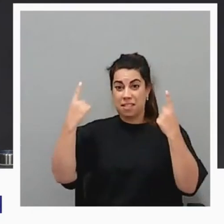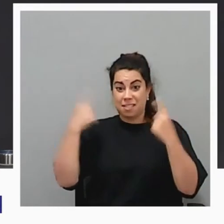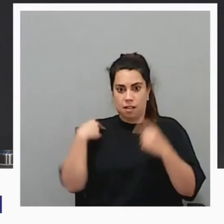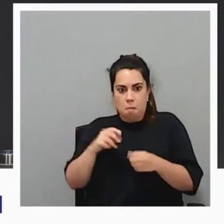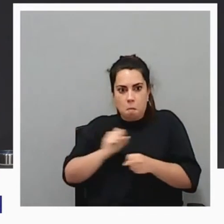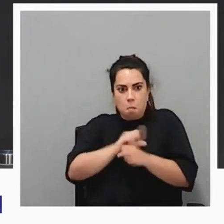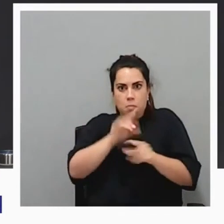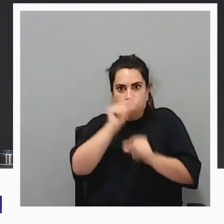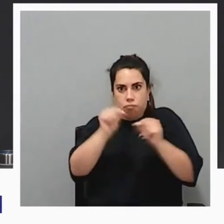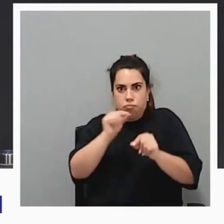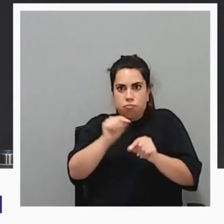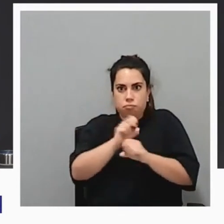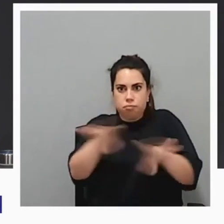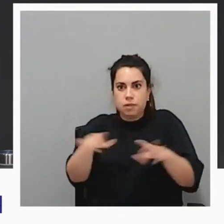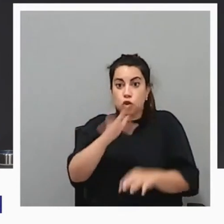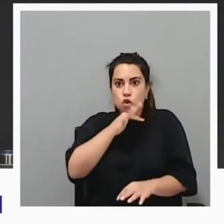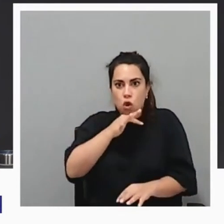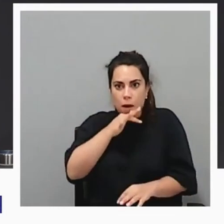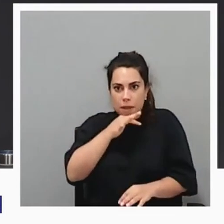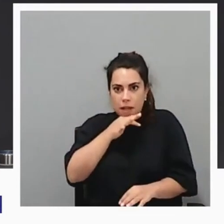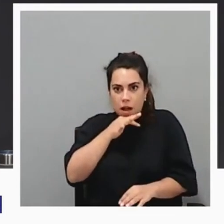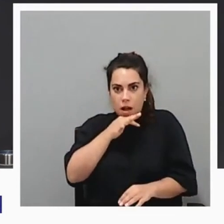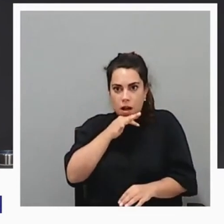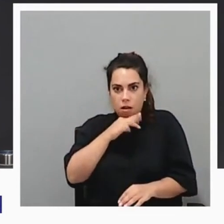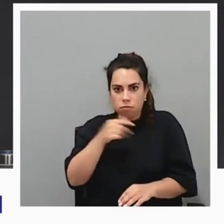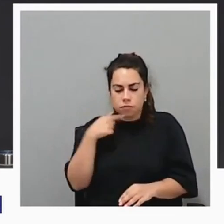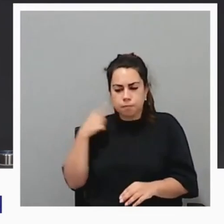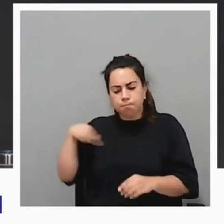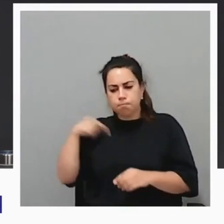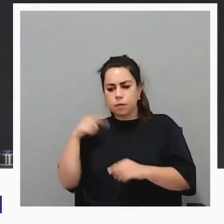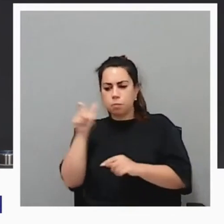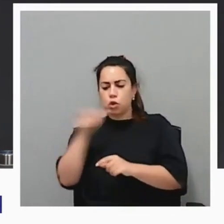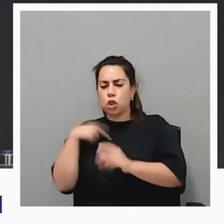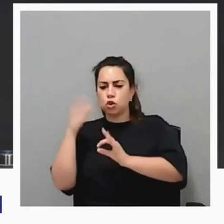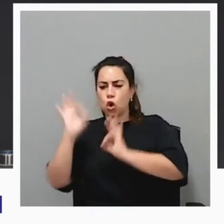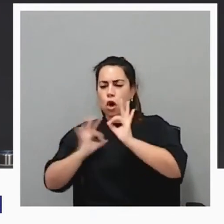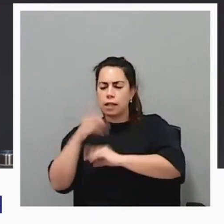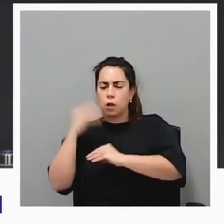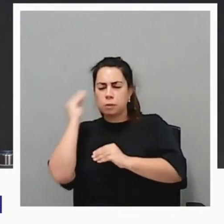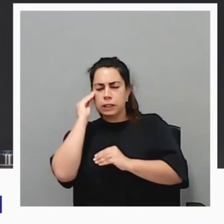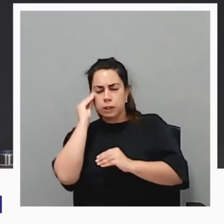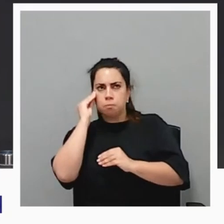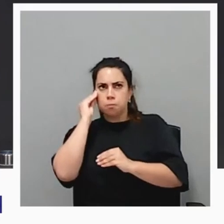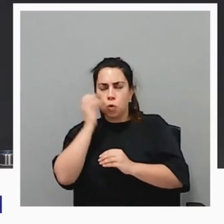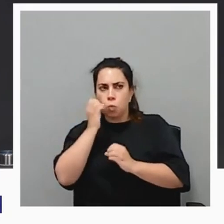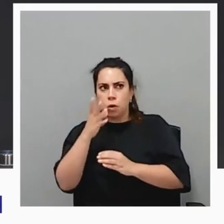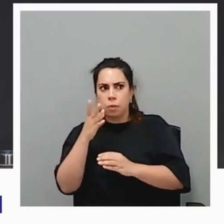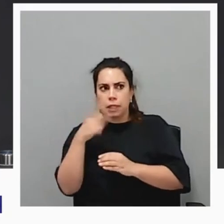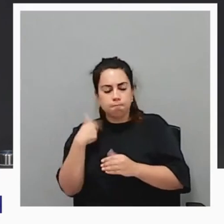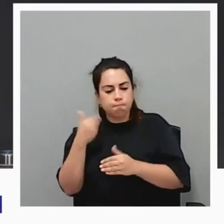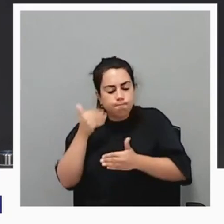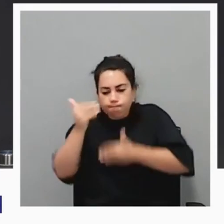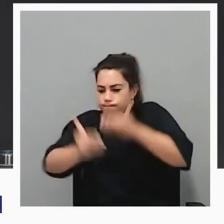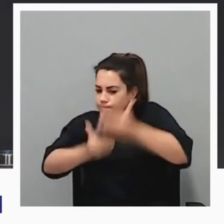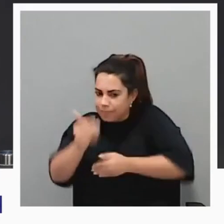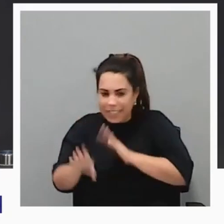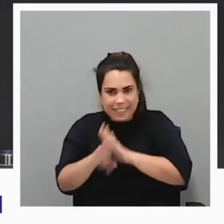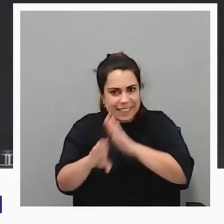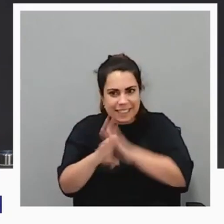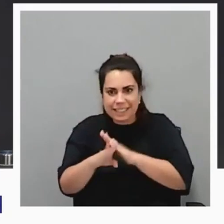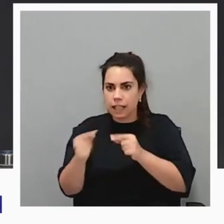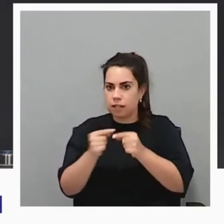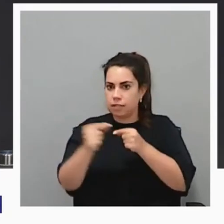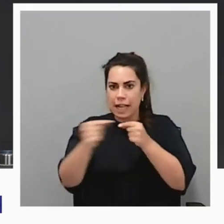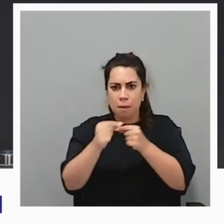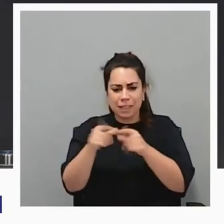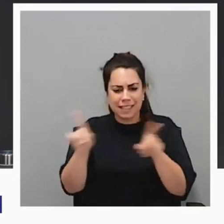los organizadores tuvieron la sabia decisión de vamos adelante, aunque sea de manera telemática.